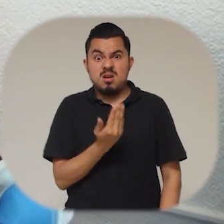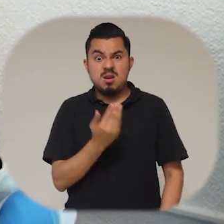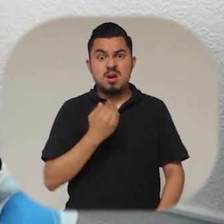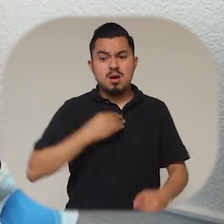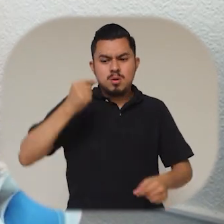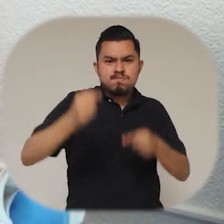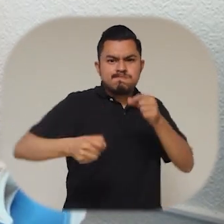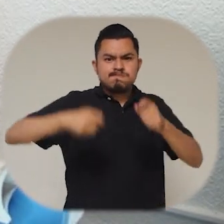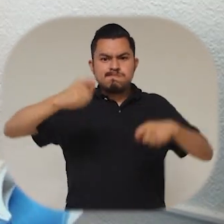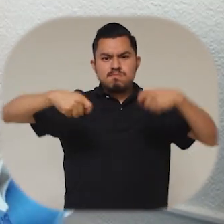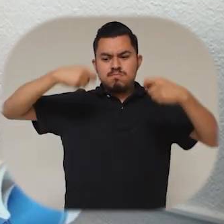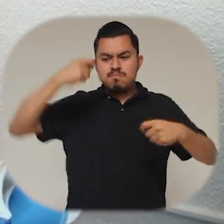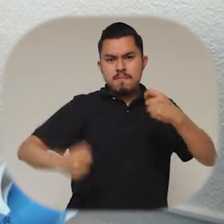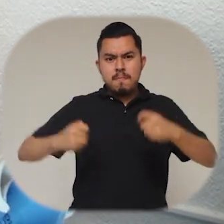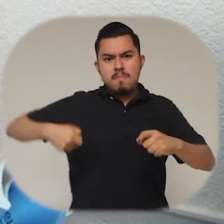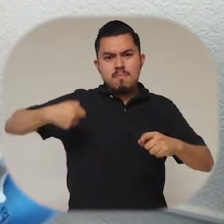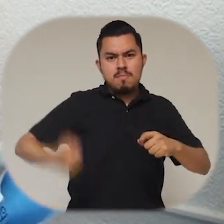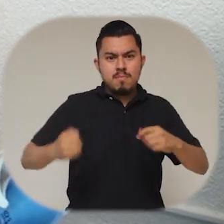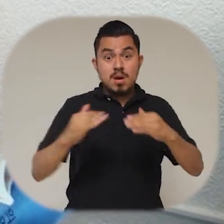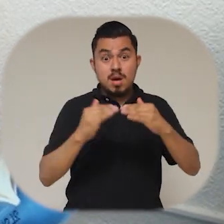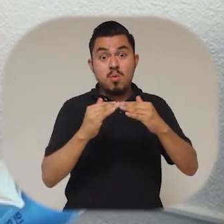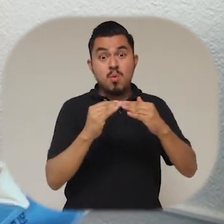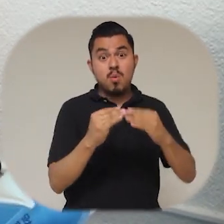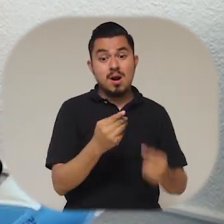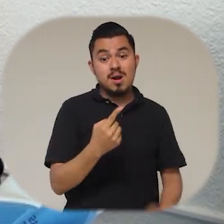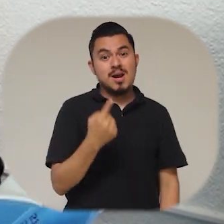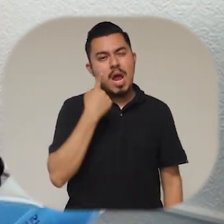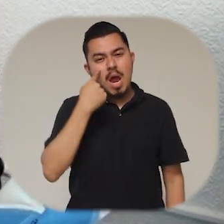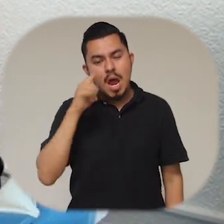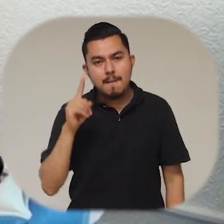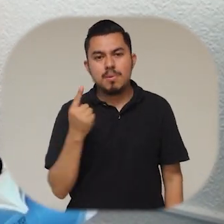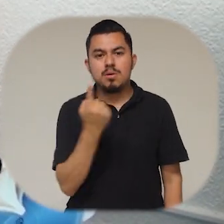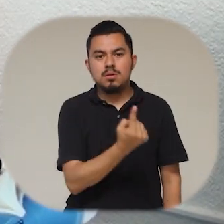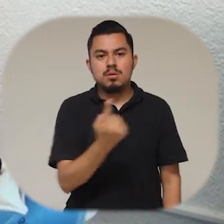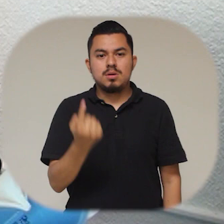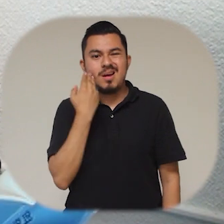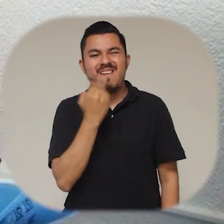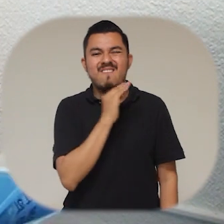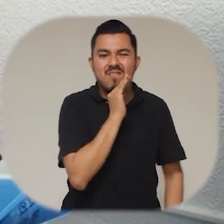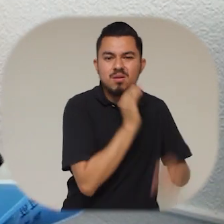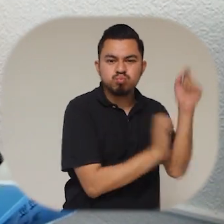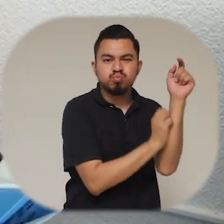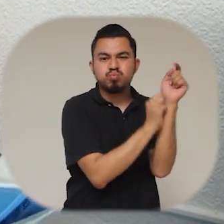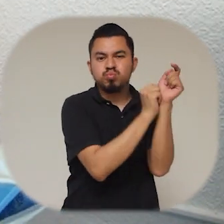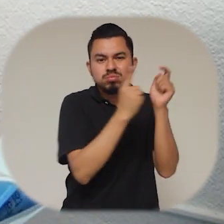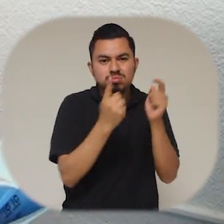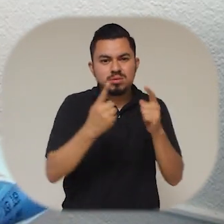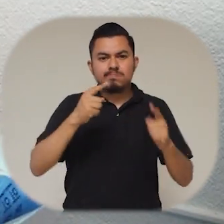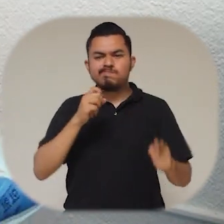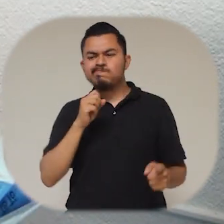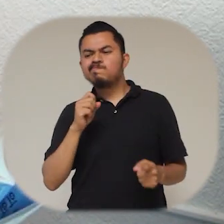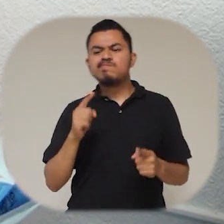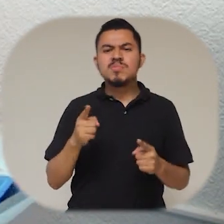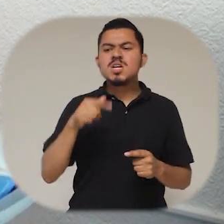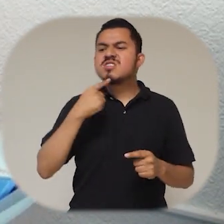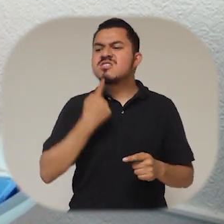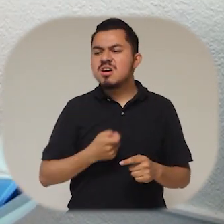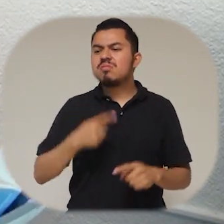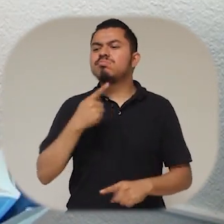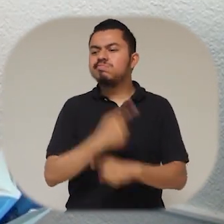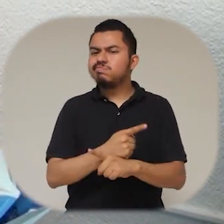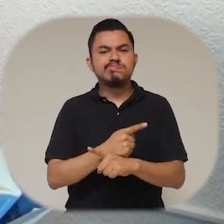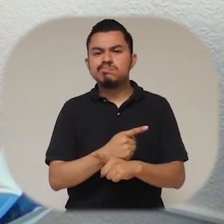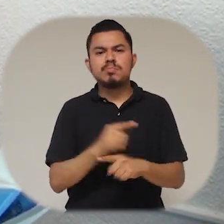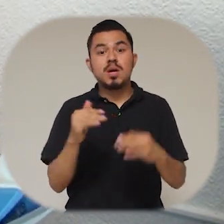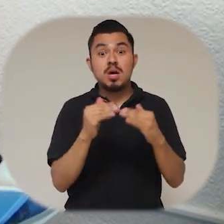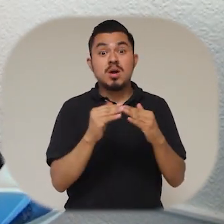mujer adúltera o no. También ellos supervisaban las ofrendas de los nazarenos y también